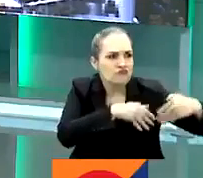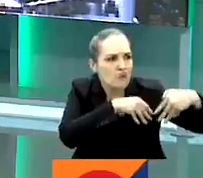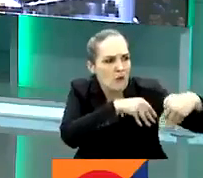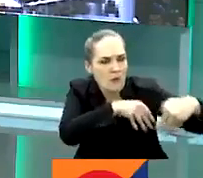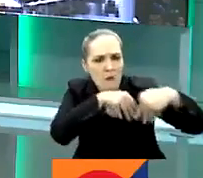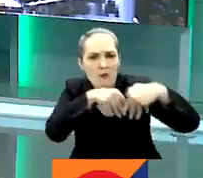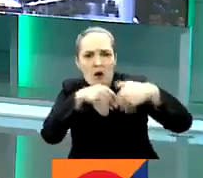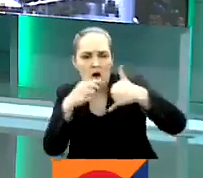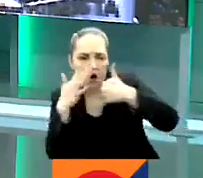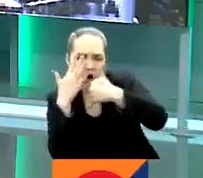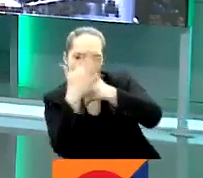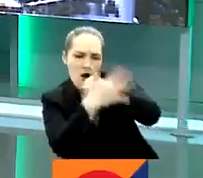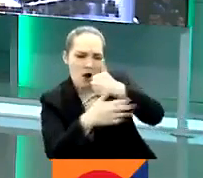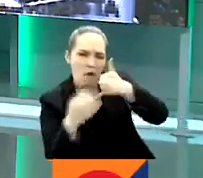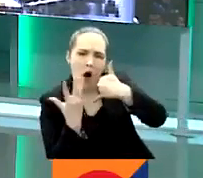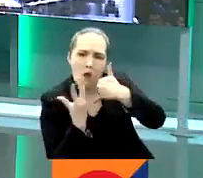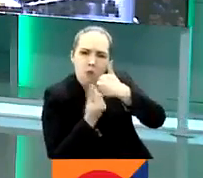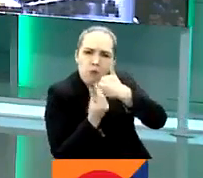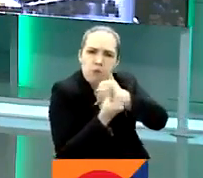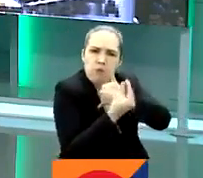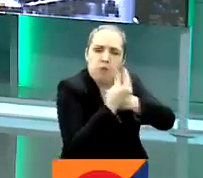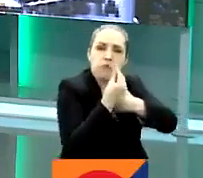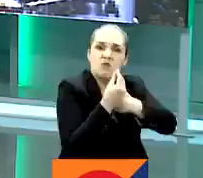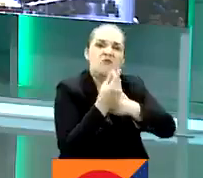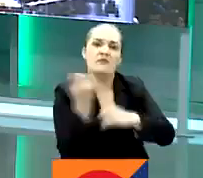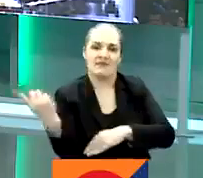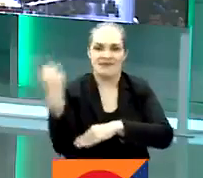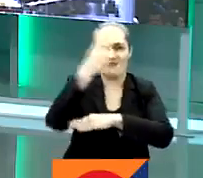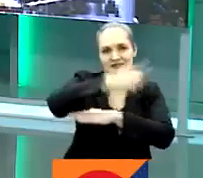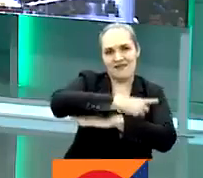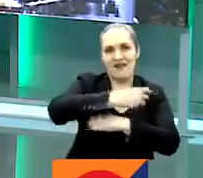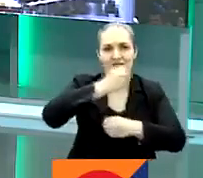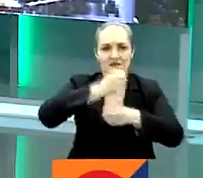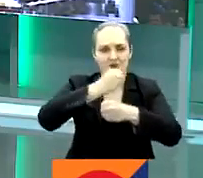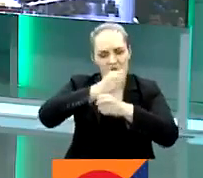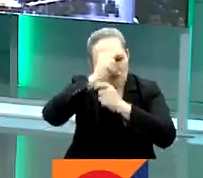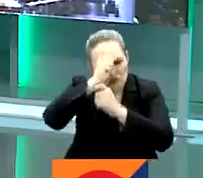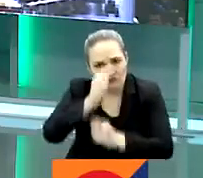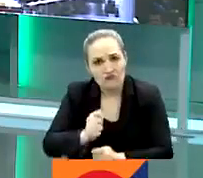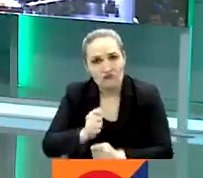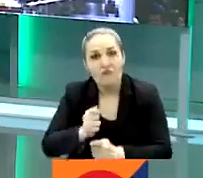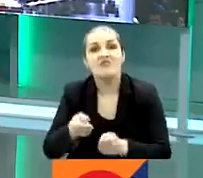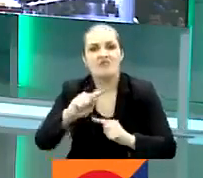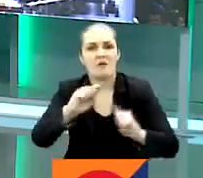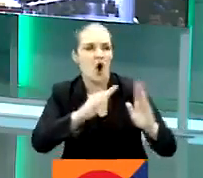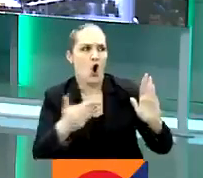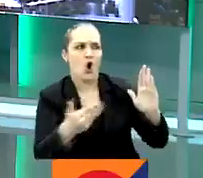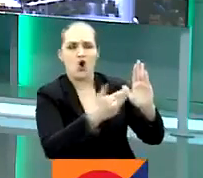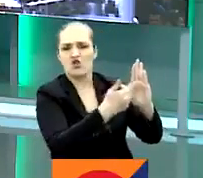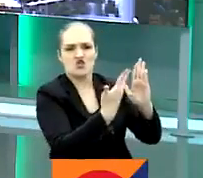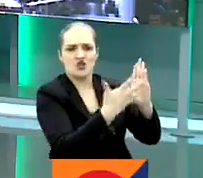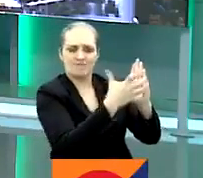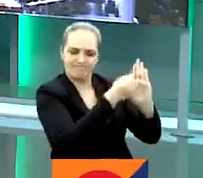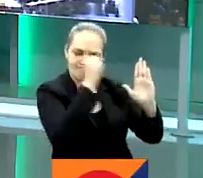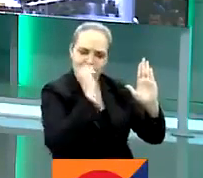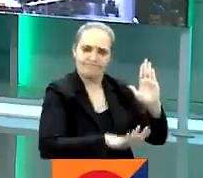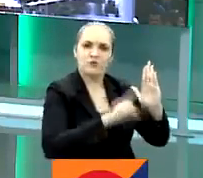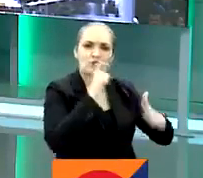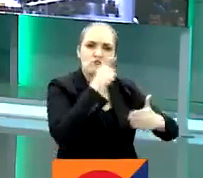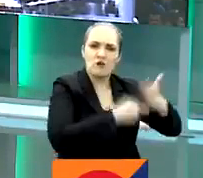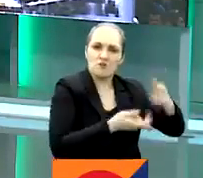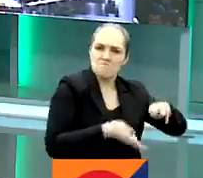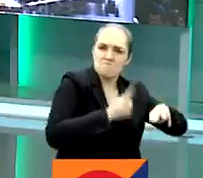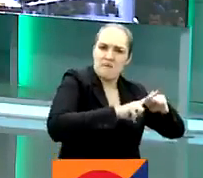extendieron por todo el territorio nacional en la conmemoración del Día del Trabajo que rechazó la reforma fiscal. En Cali se registraron